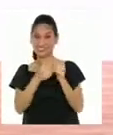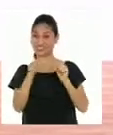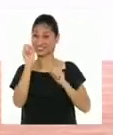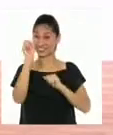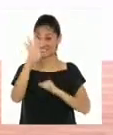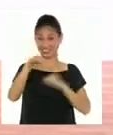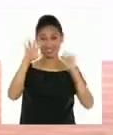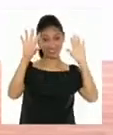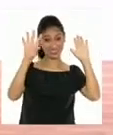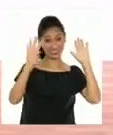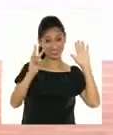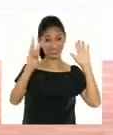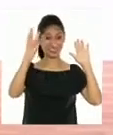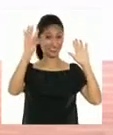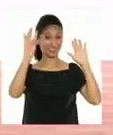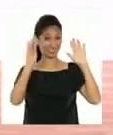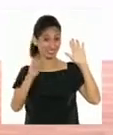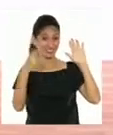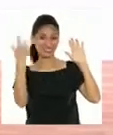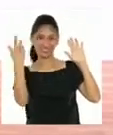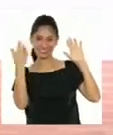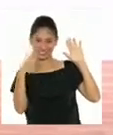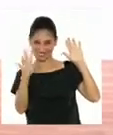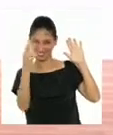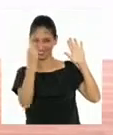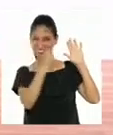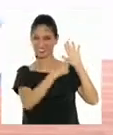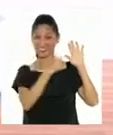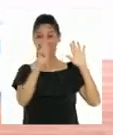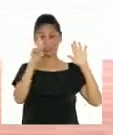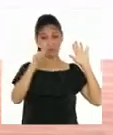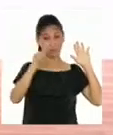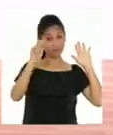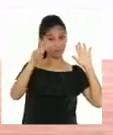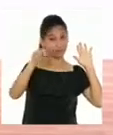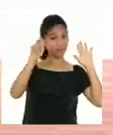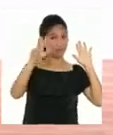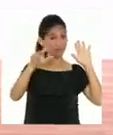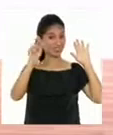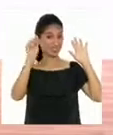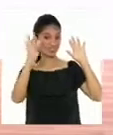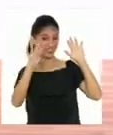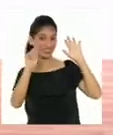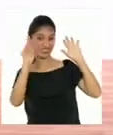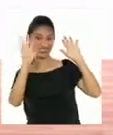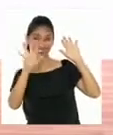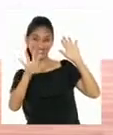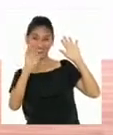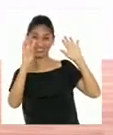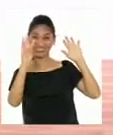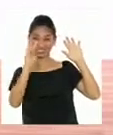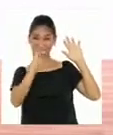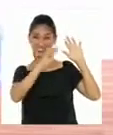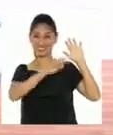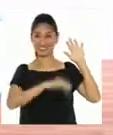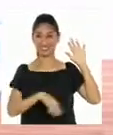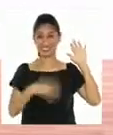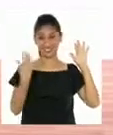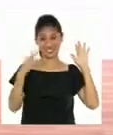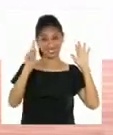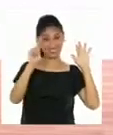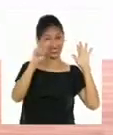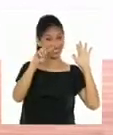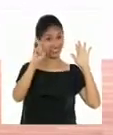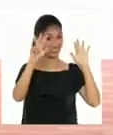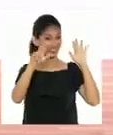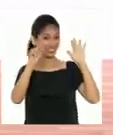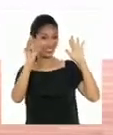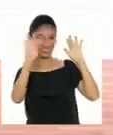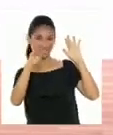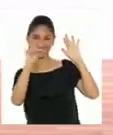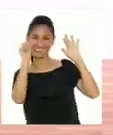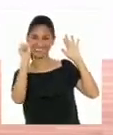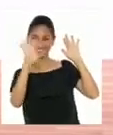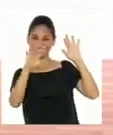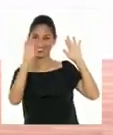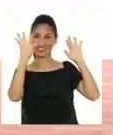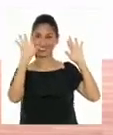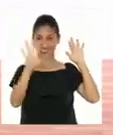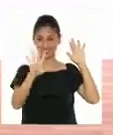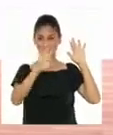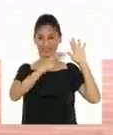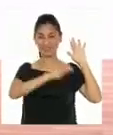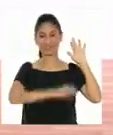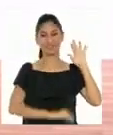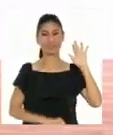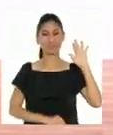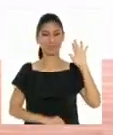5, 6, 7, va. Y 1, 2, 3, 4, 5, 6. Y 1, 2, 3, 4,